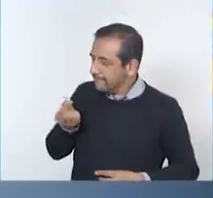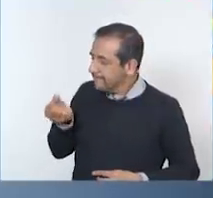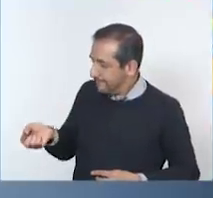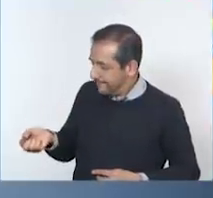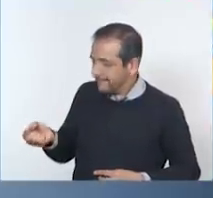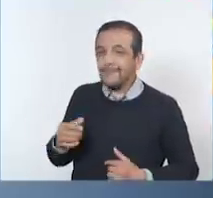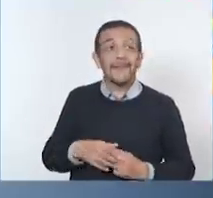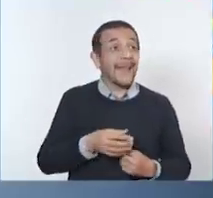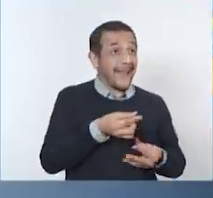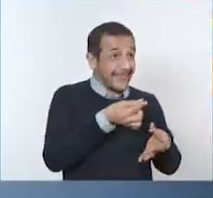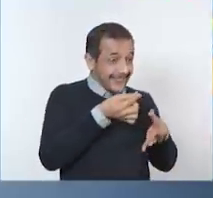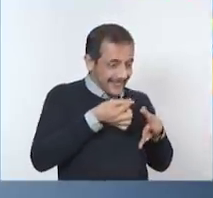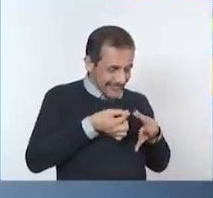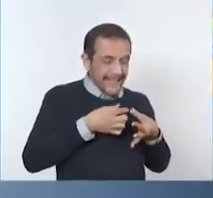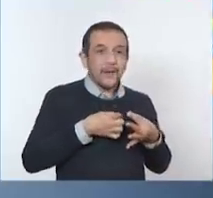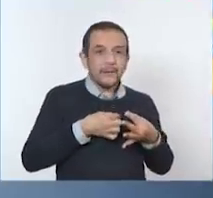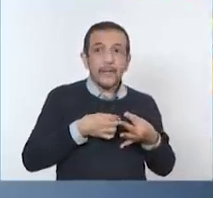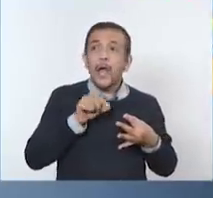plumita.